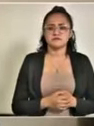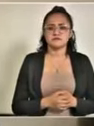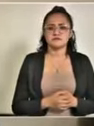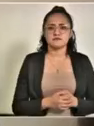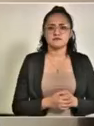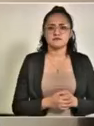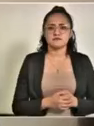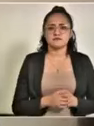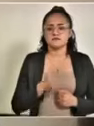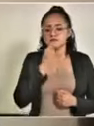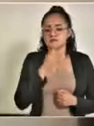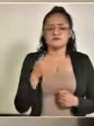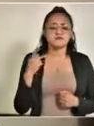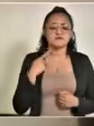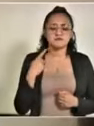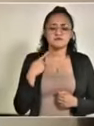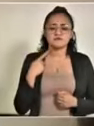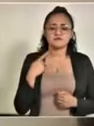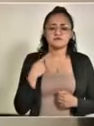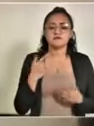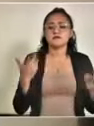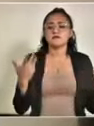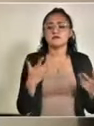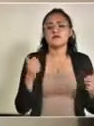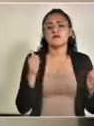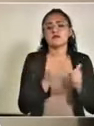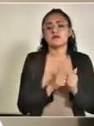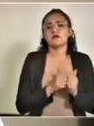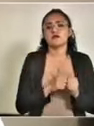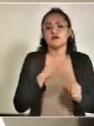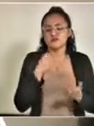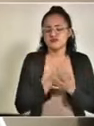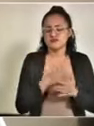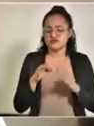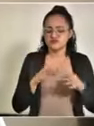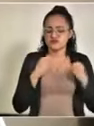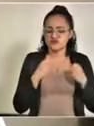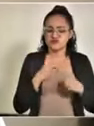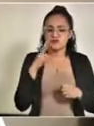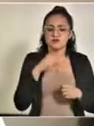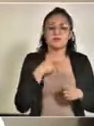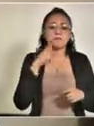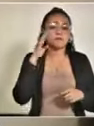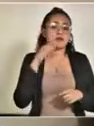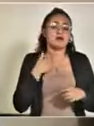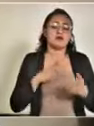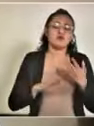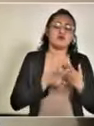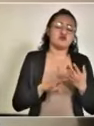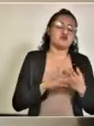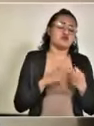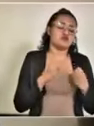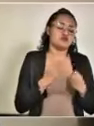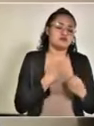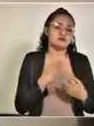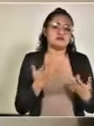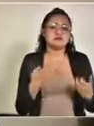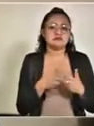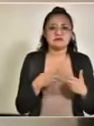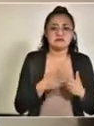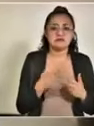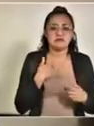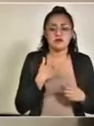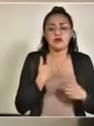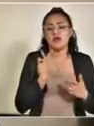Y también la política se hace con presiones, y piensan que presionando al gobernador, el gobernador va a ceder.